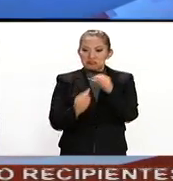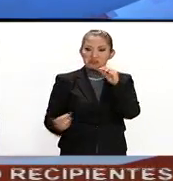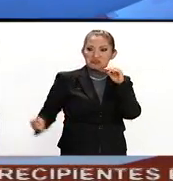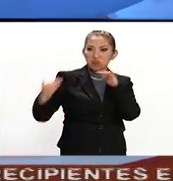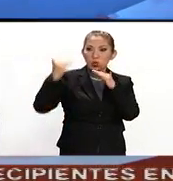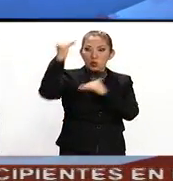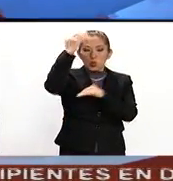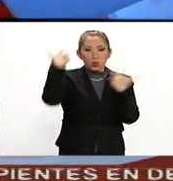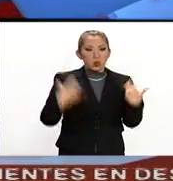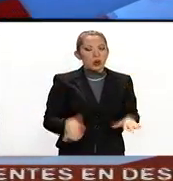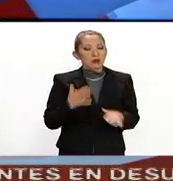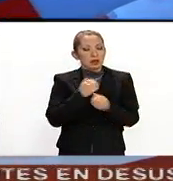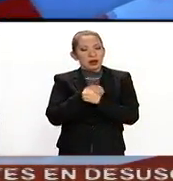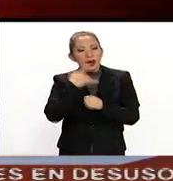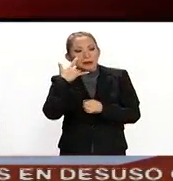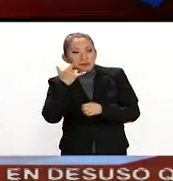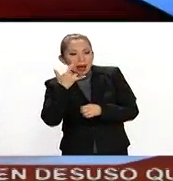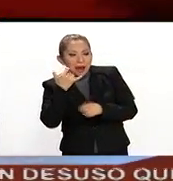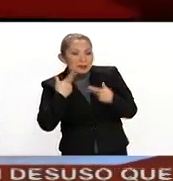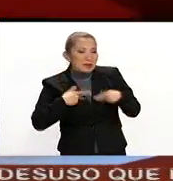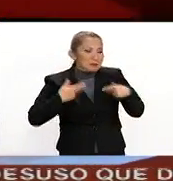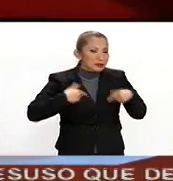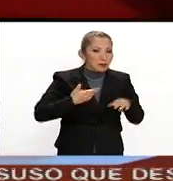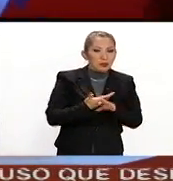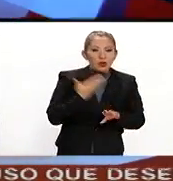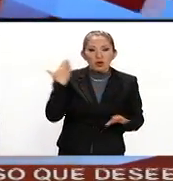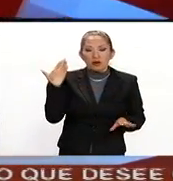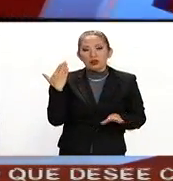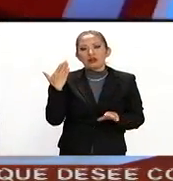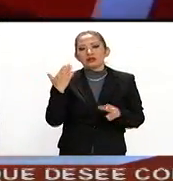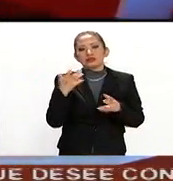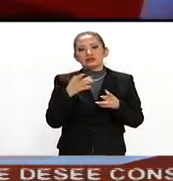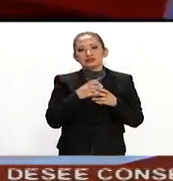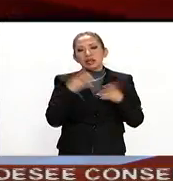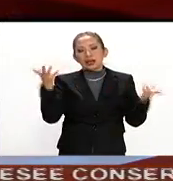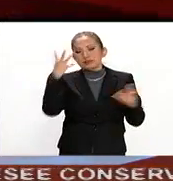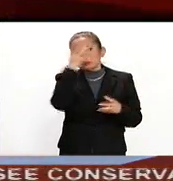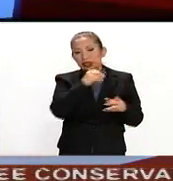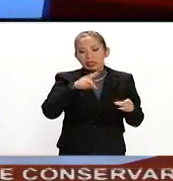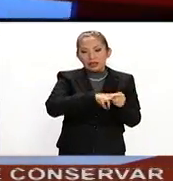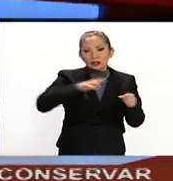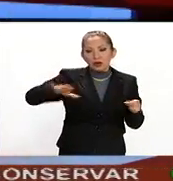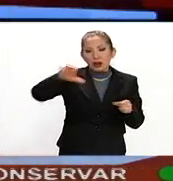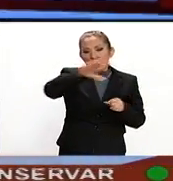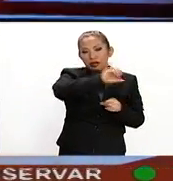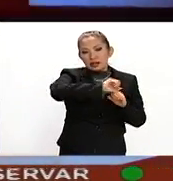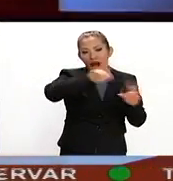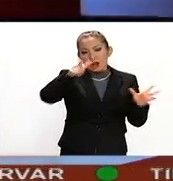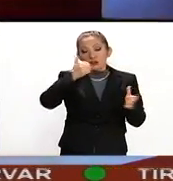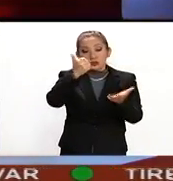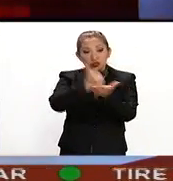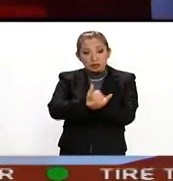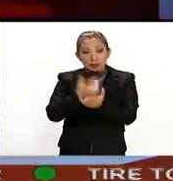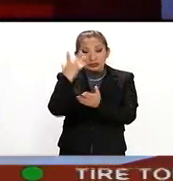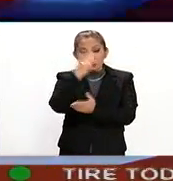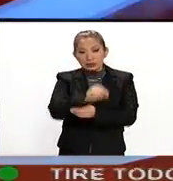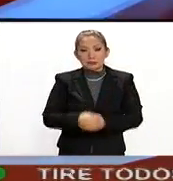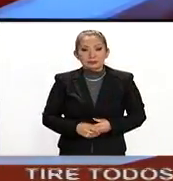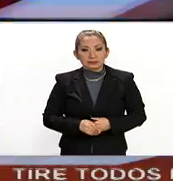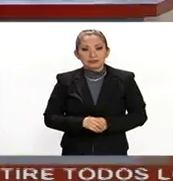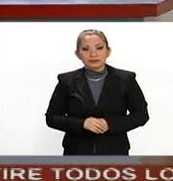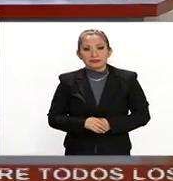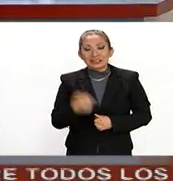un país muy amable con la gente, un país con grandes bellezas naturales y por supuesto ciudades exquisitas.